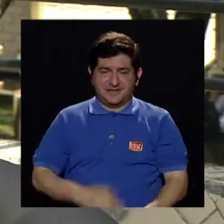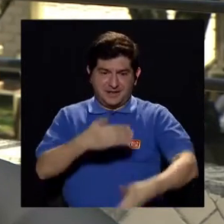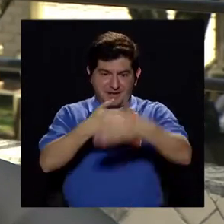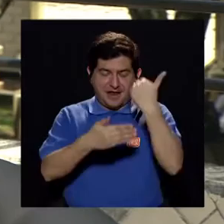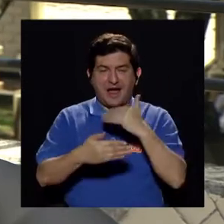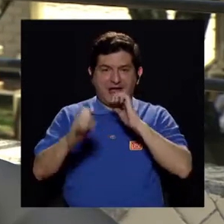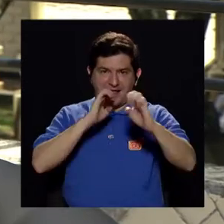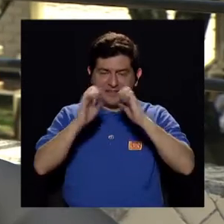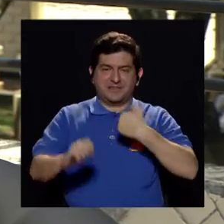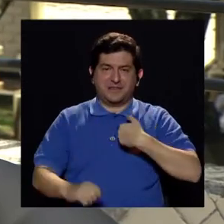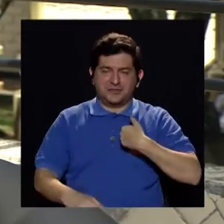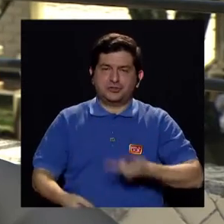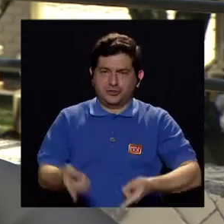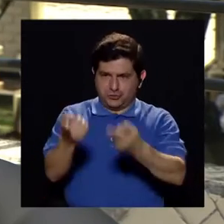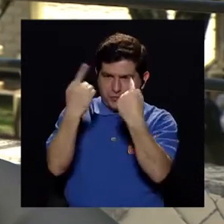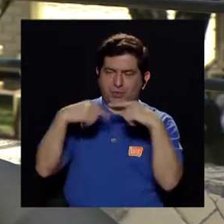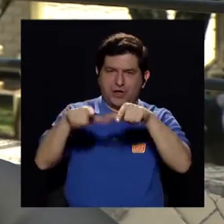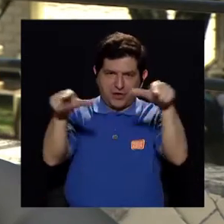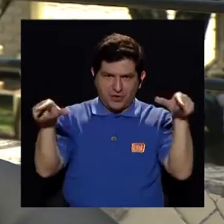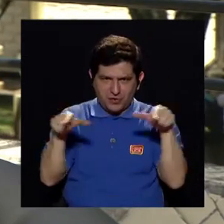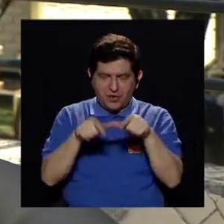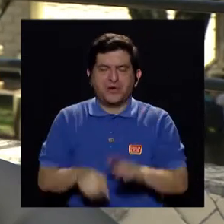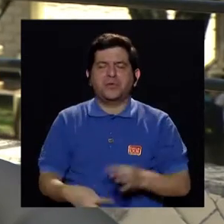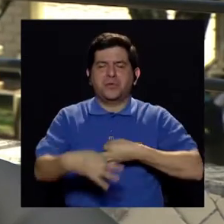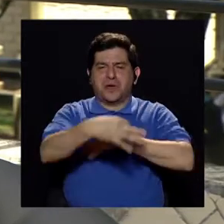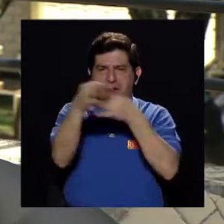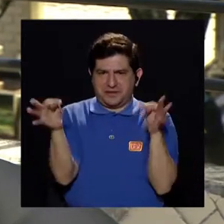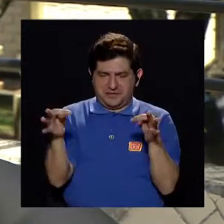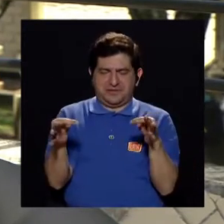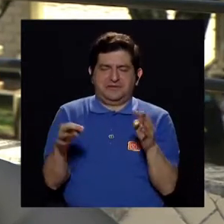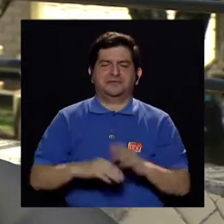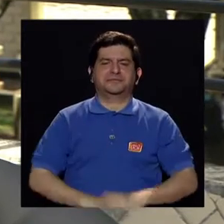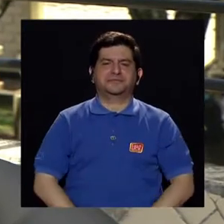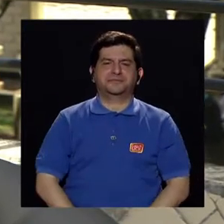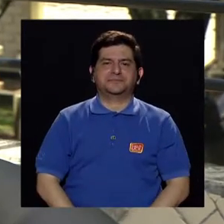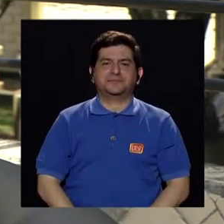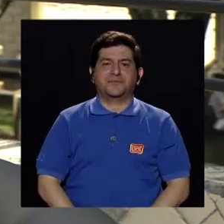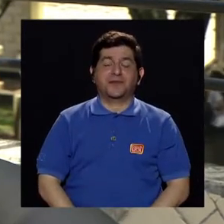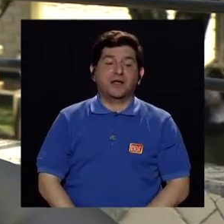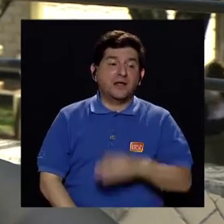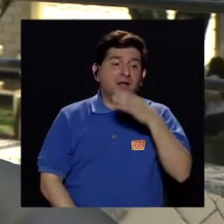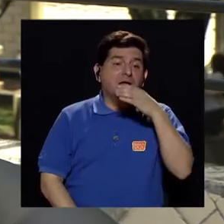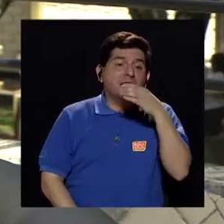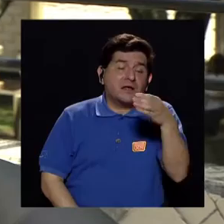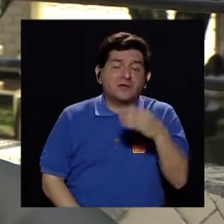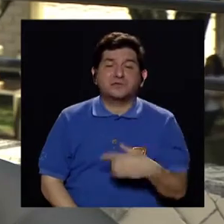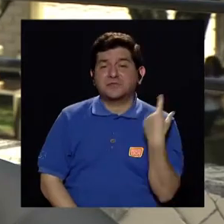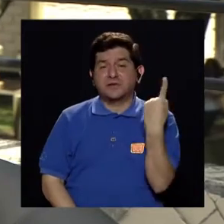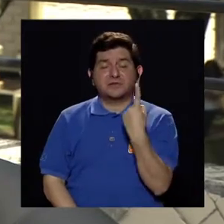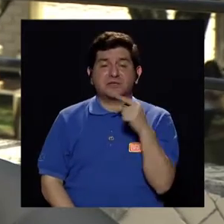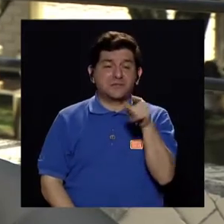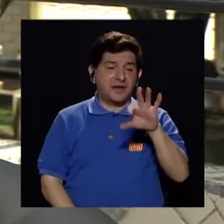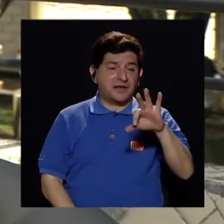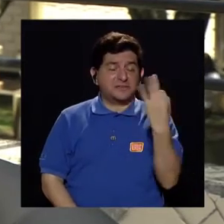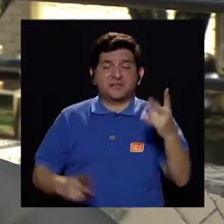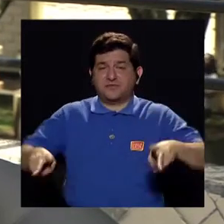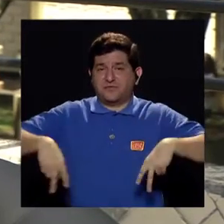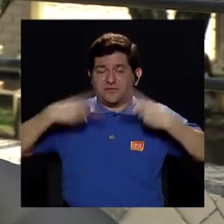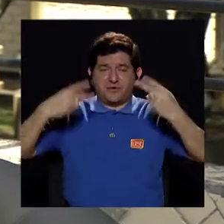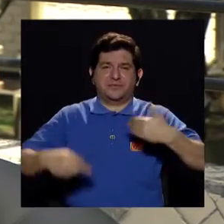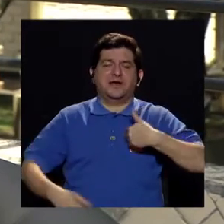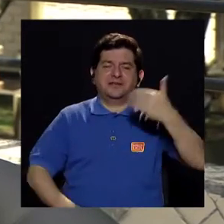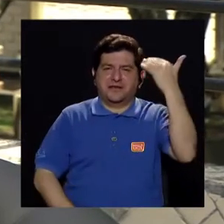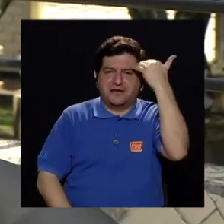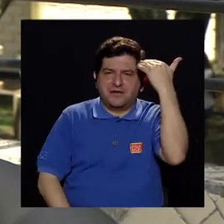de hacer esta entrevista vengo de un lugar donde he dado un taller y mis sugerencias siempre son este estilo de vida de tener